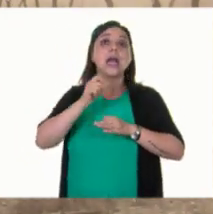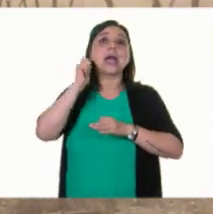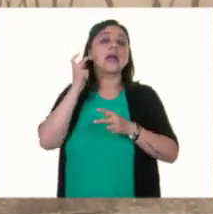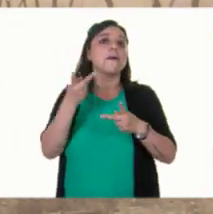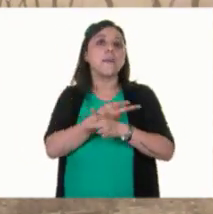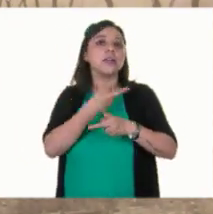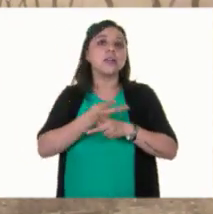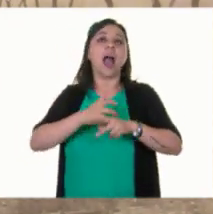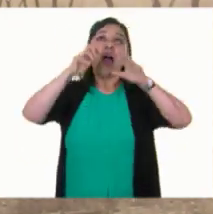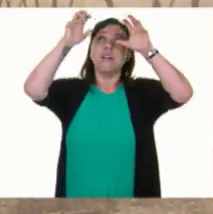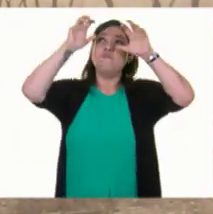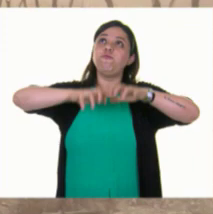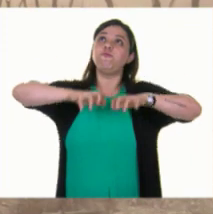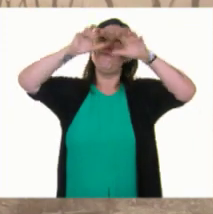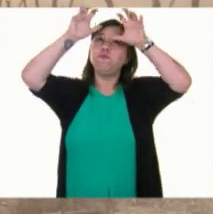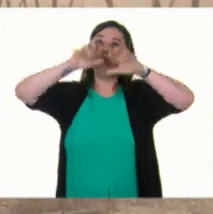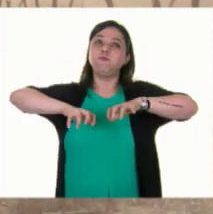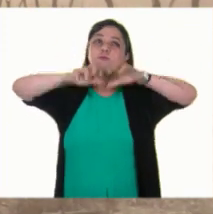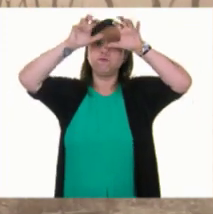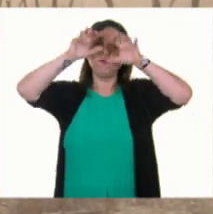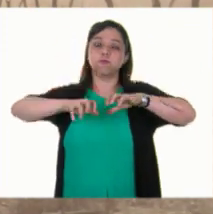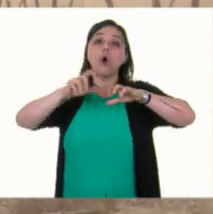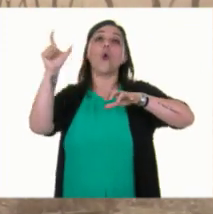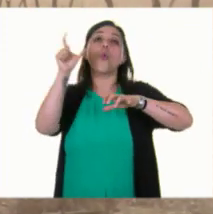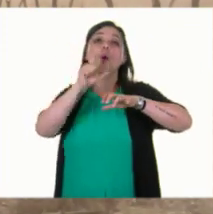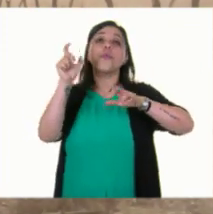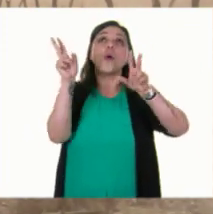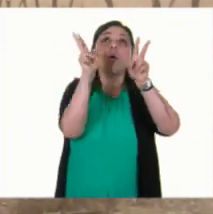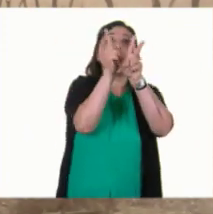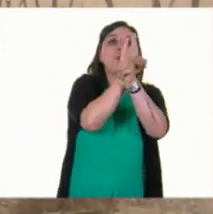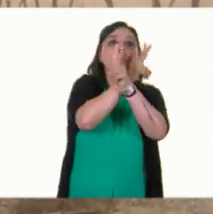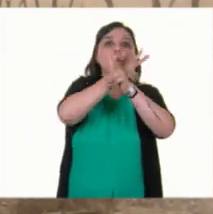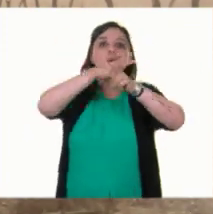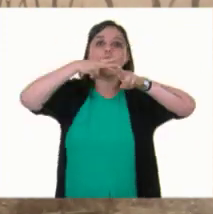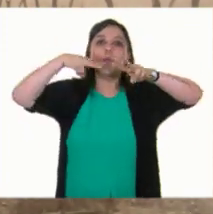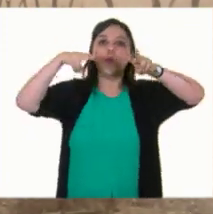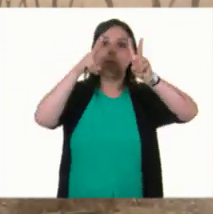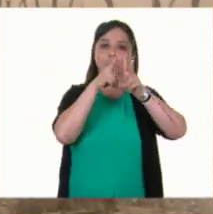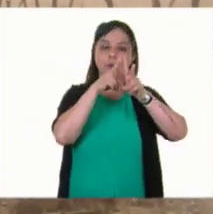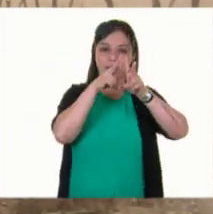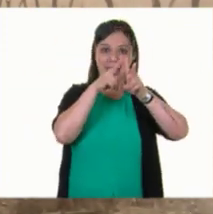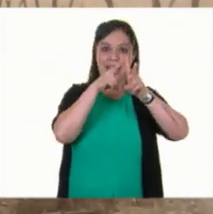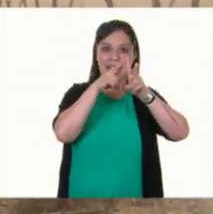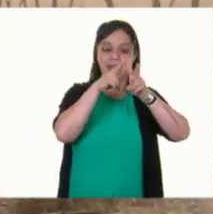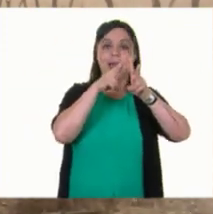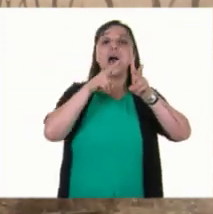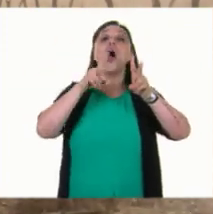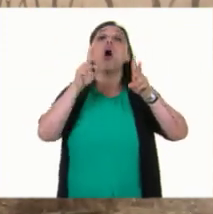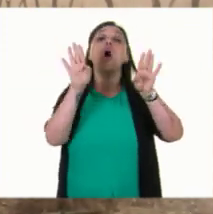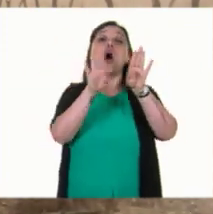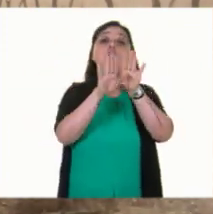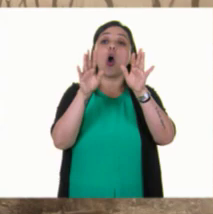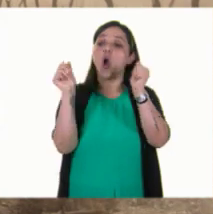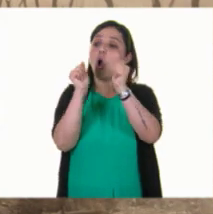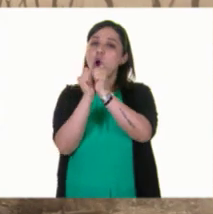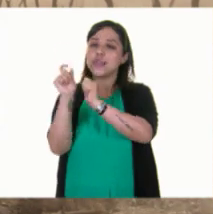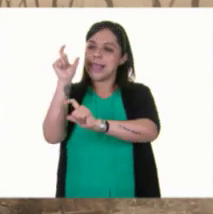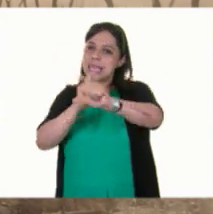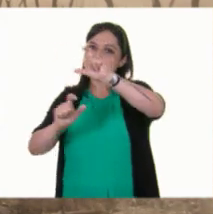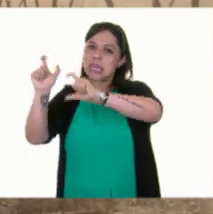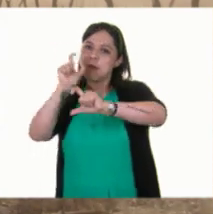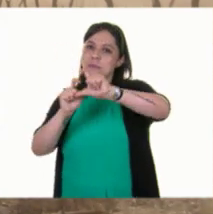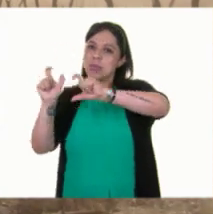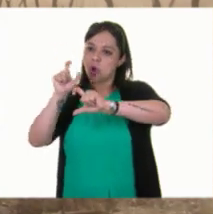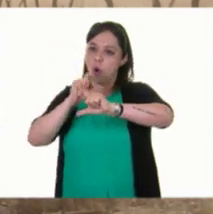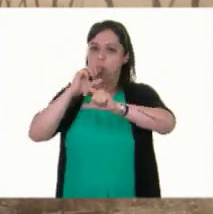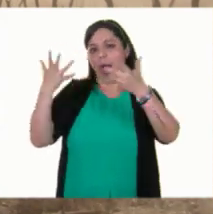precipitación que se presenta cuando la humedad del aire se combina con algunos contaminantes generados por la actividad humana.